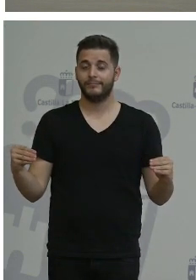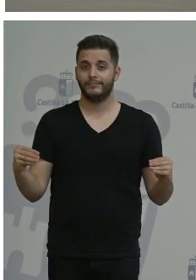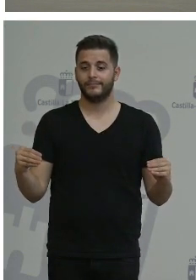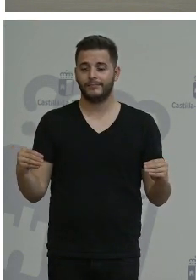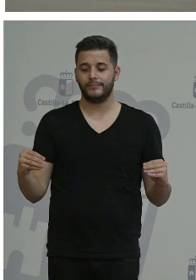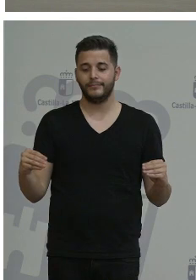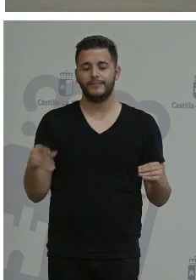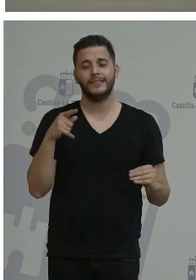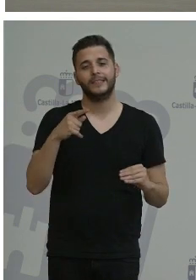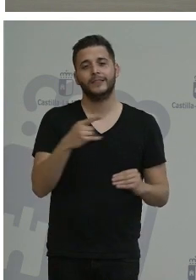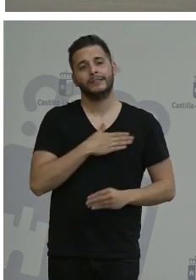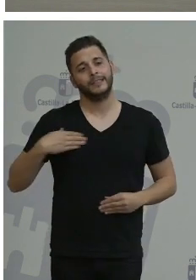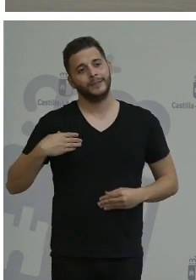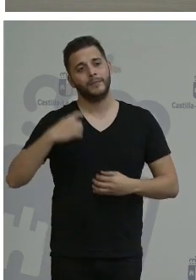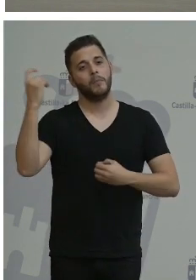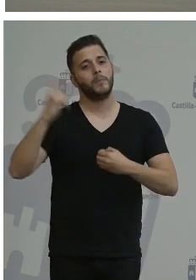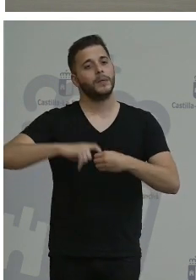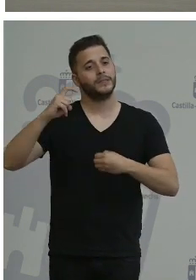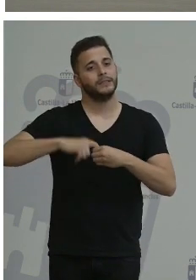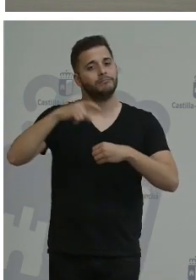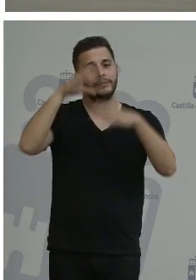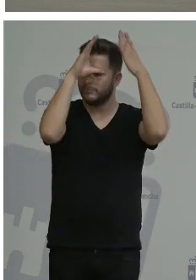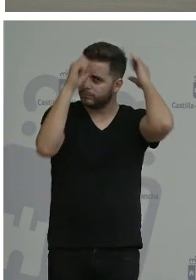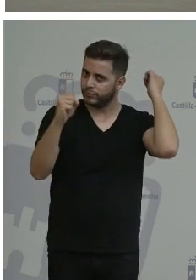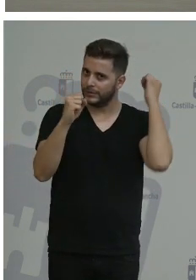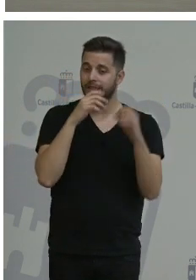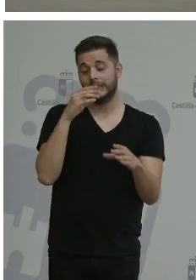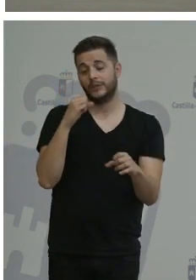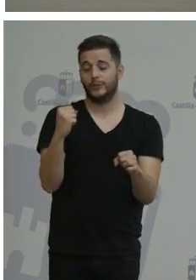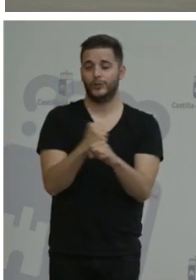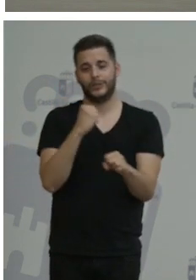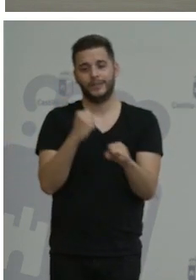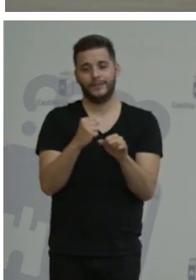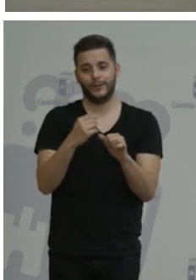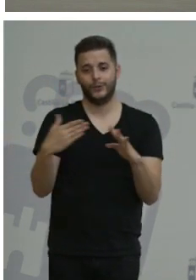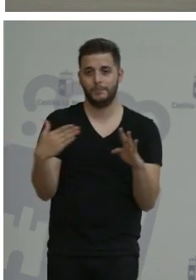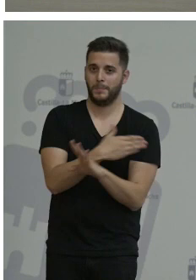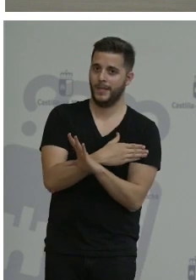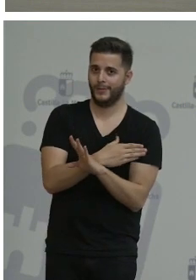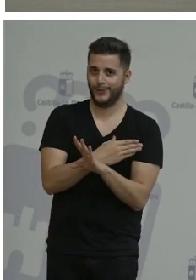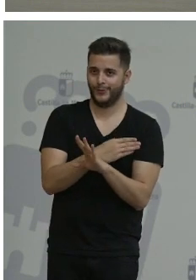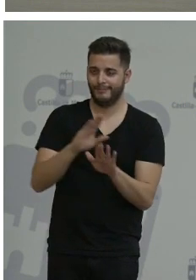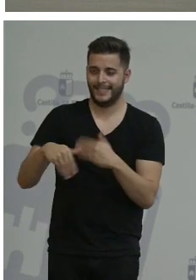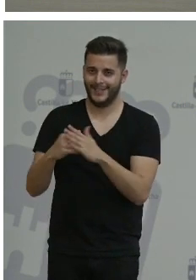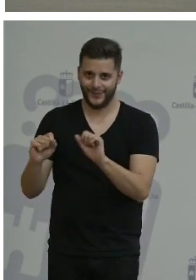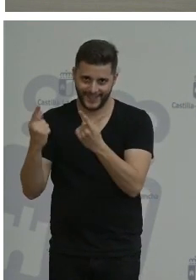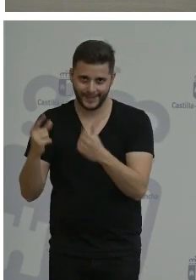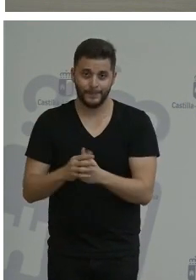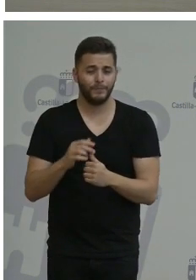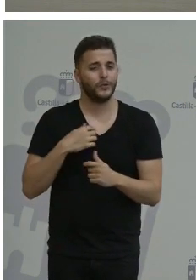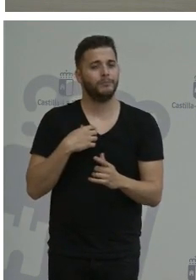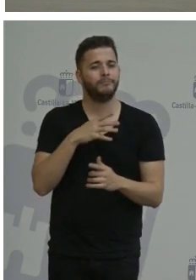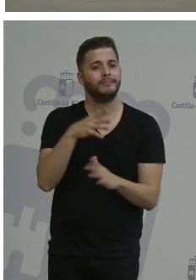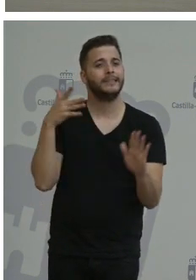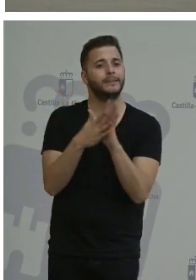participe en este protocolo, en los trabajos previos. Y, lógicamente, tendría que explicar por qué, porque